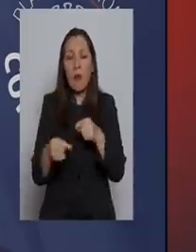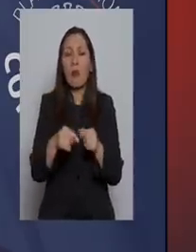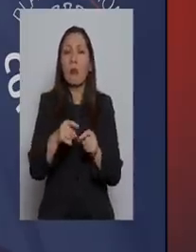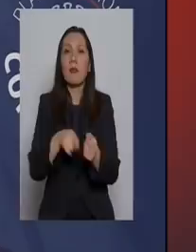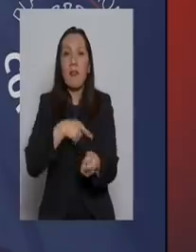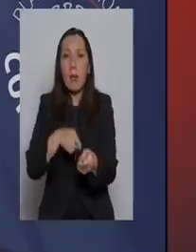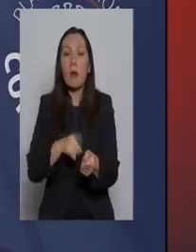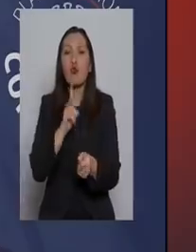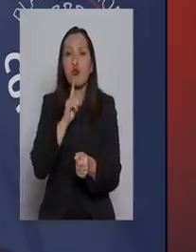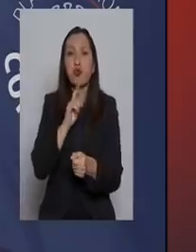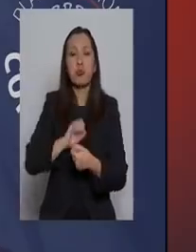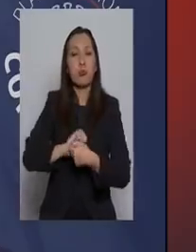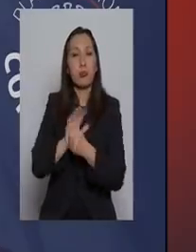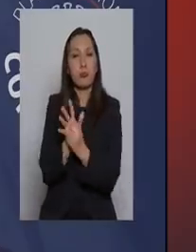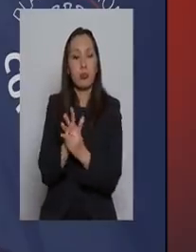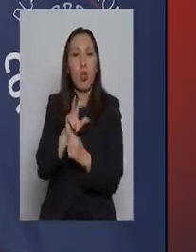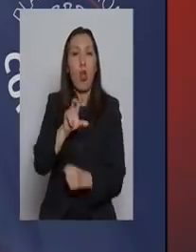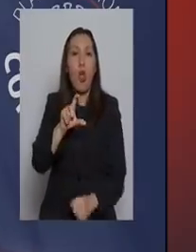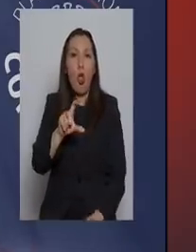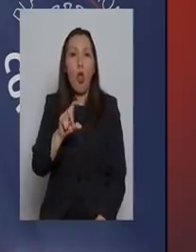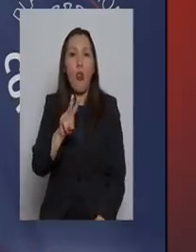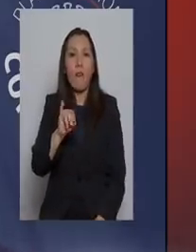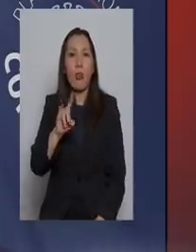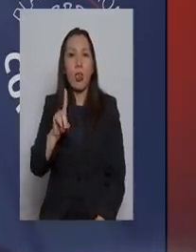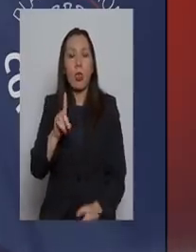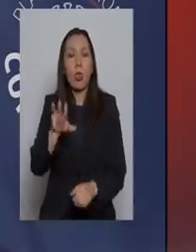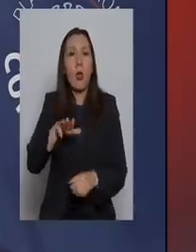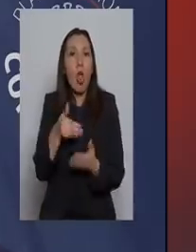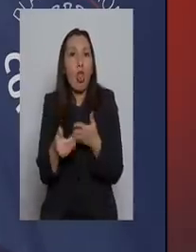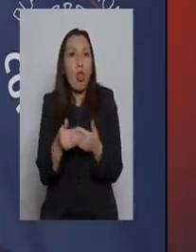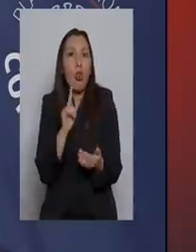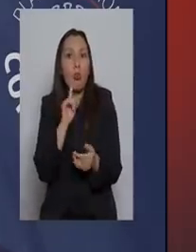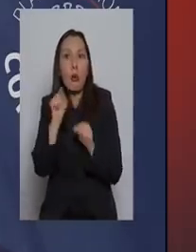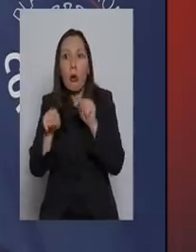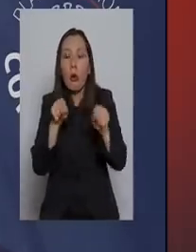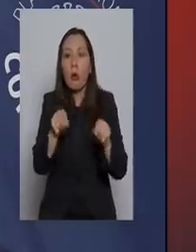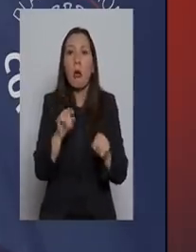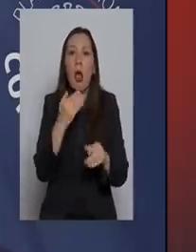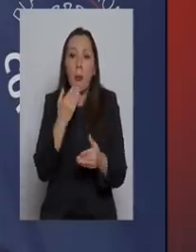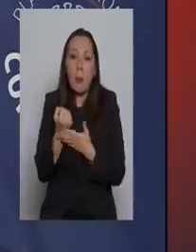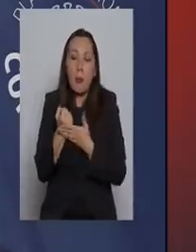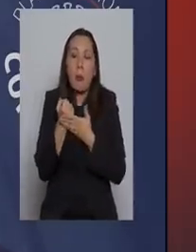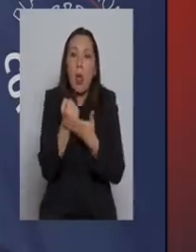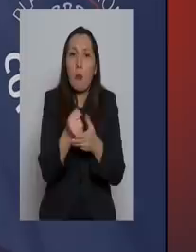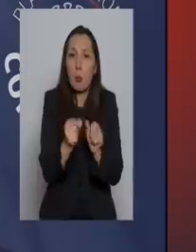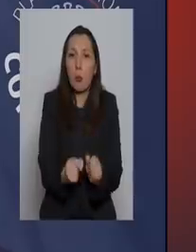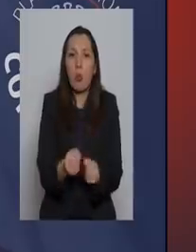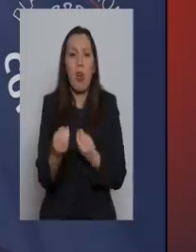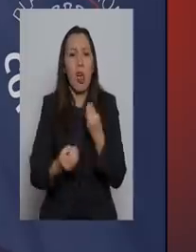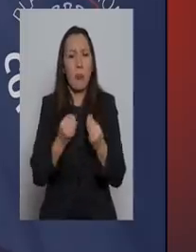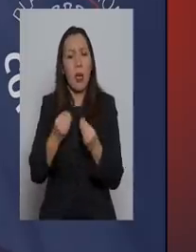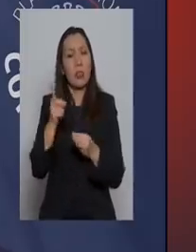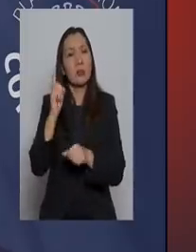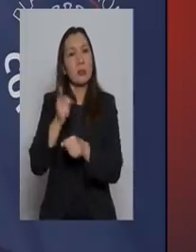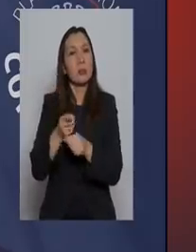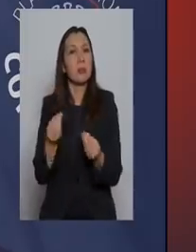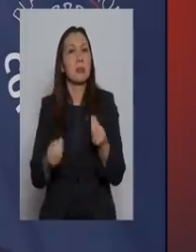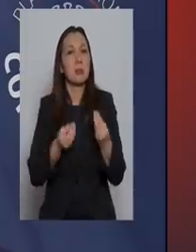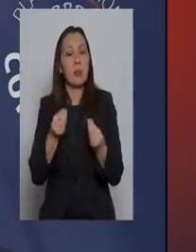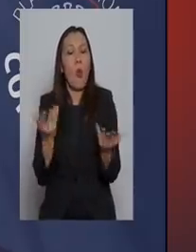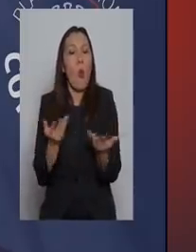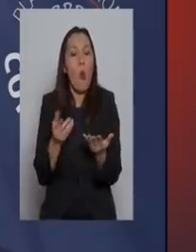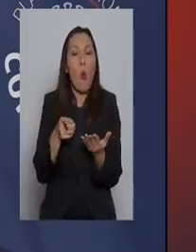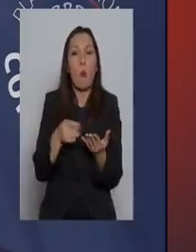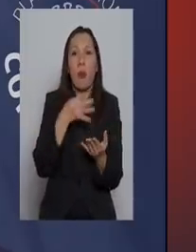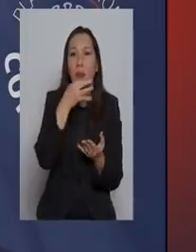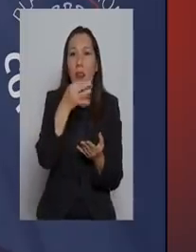de personas con COVID-19 para saber dónde están, localizarlas y así ayudarlas. ¿Qué pasa con esa medida? ¿Cómo se